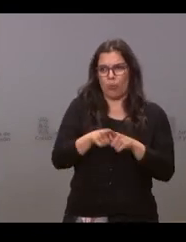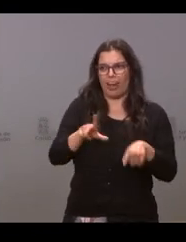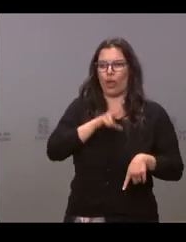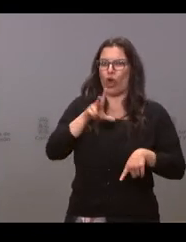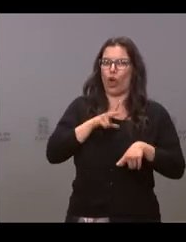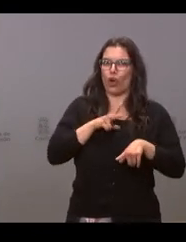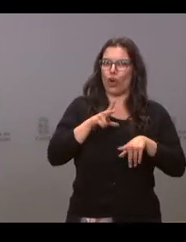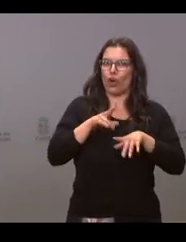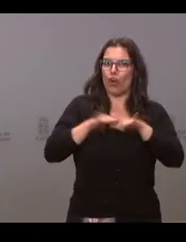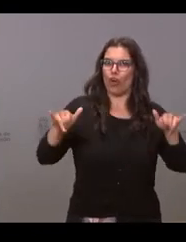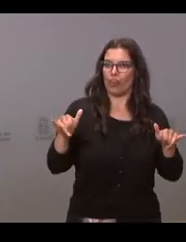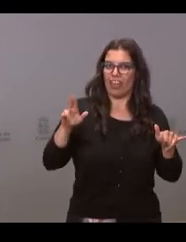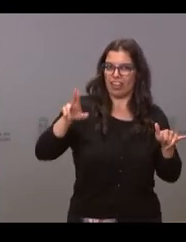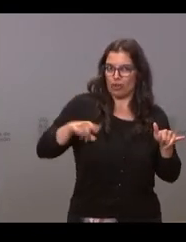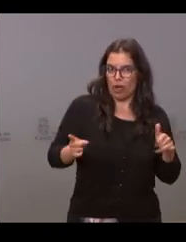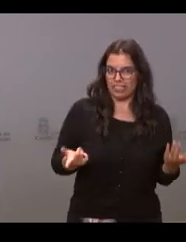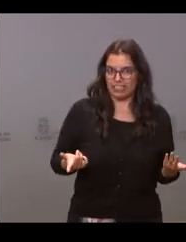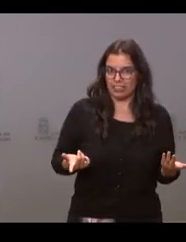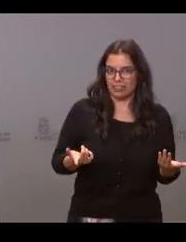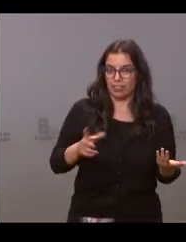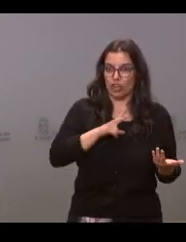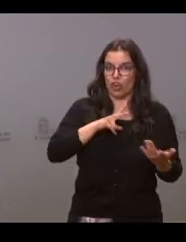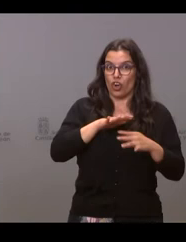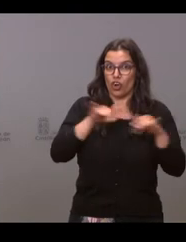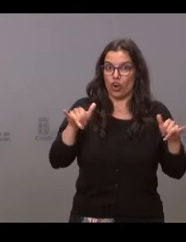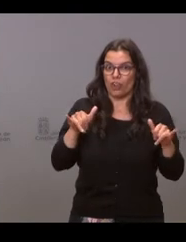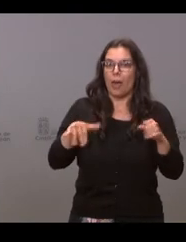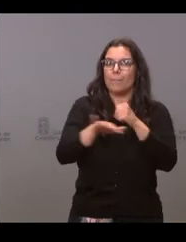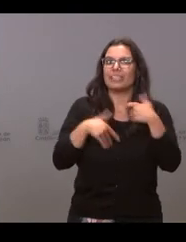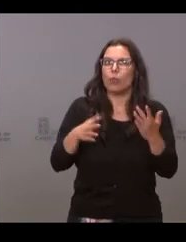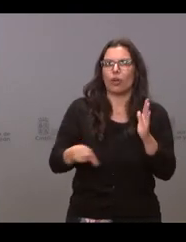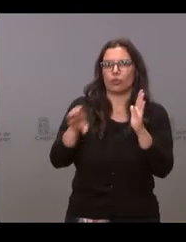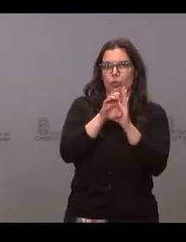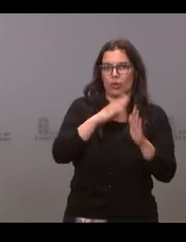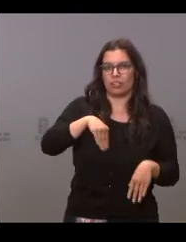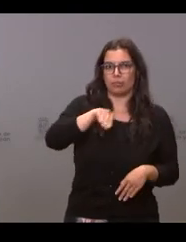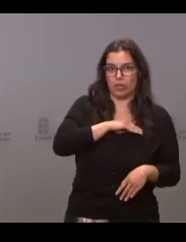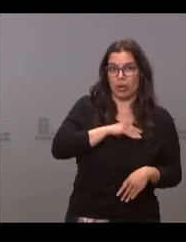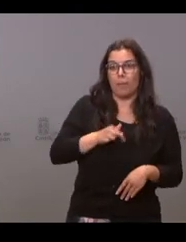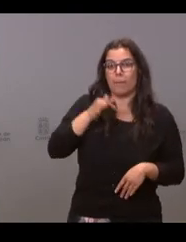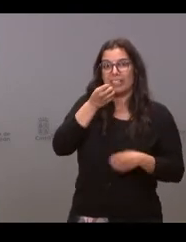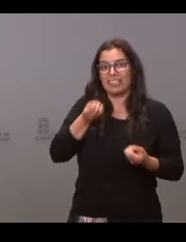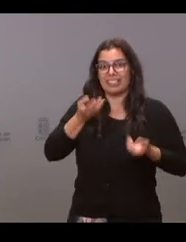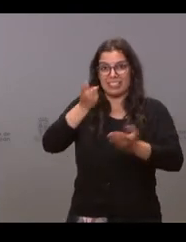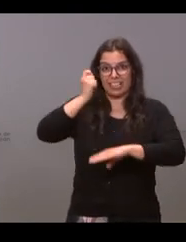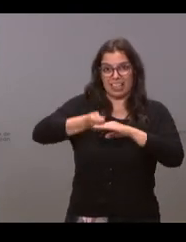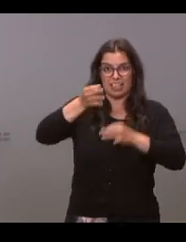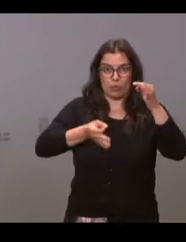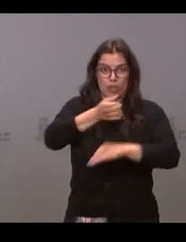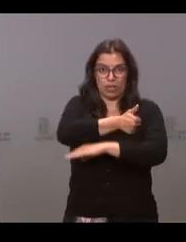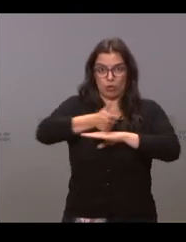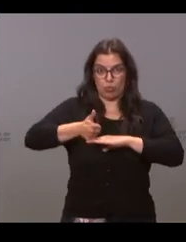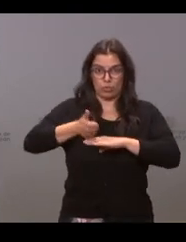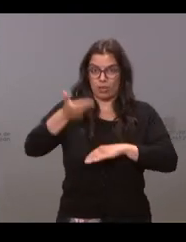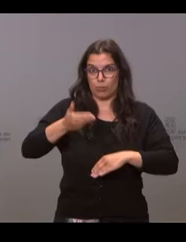la concordia se sustenta en la constitución española y en las sentencias de los tribunales de justicia los más